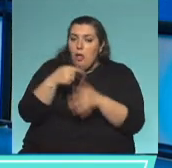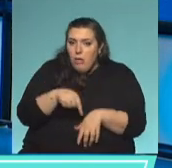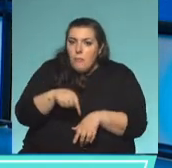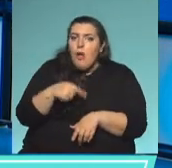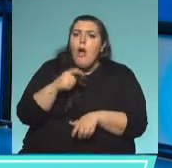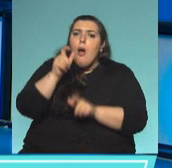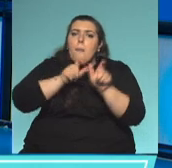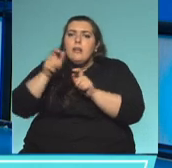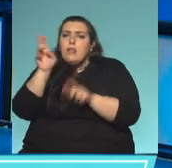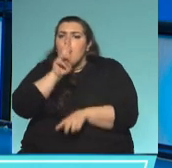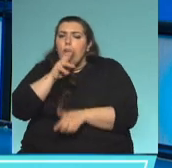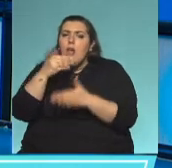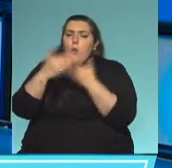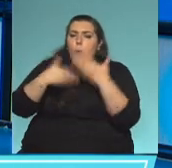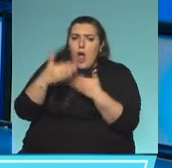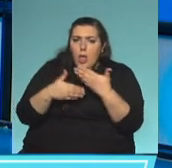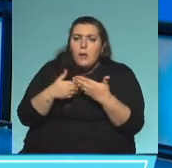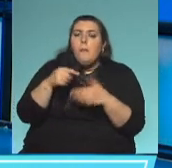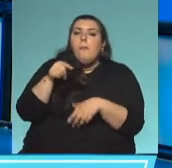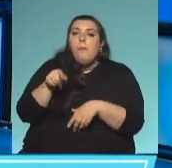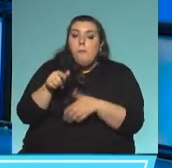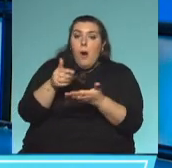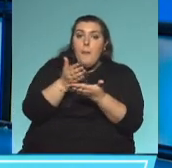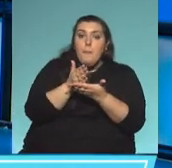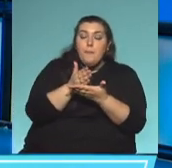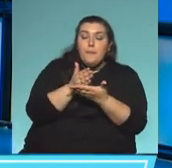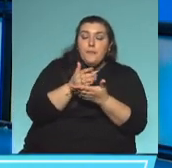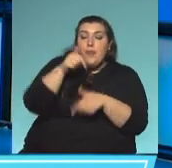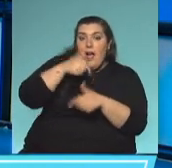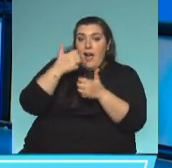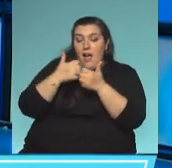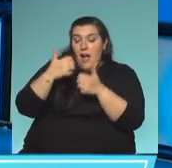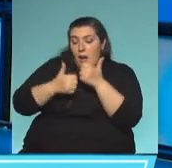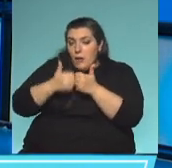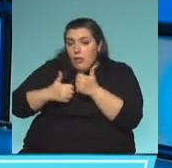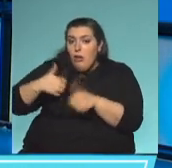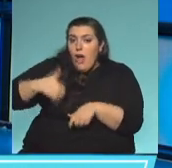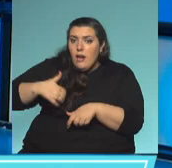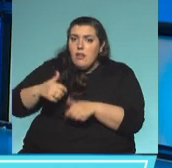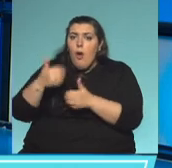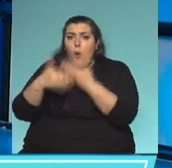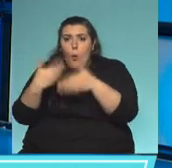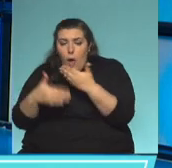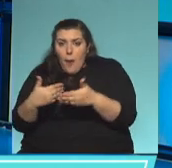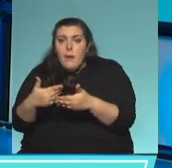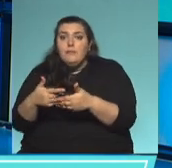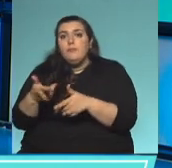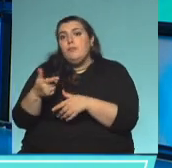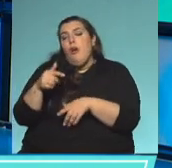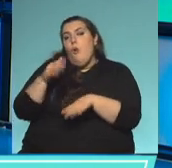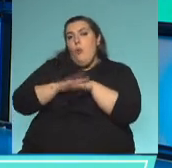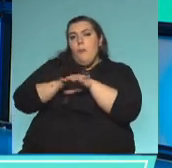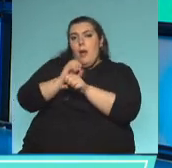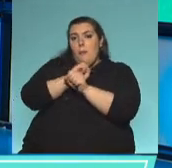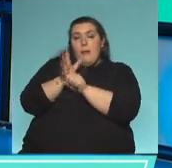jugadoras argentinas que lo hacían en el medio local, que jugaban el campeonato argentino, medio también obligadas un poco por la cuestión pandémica,